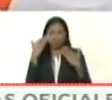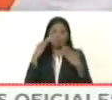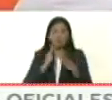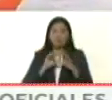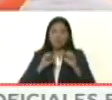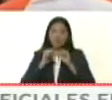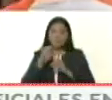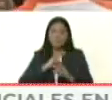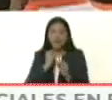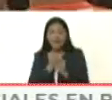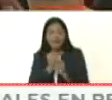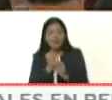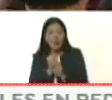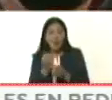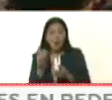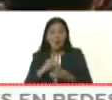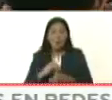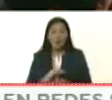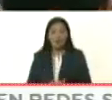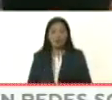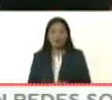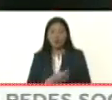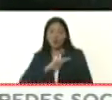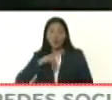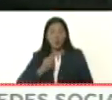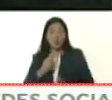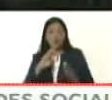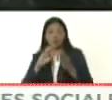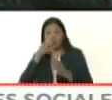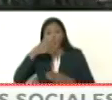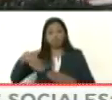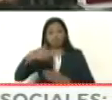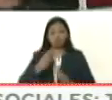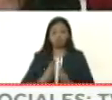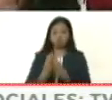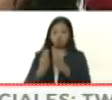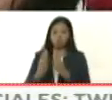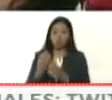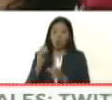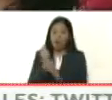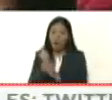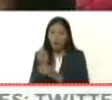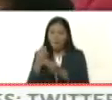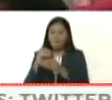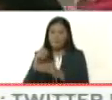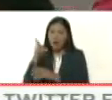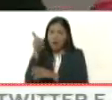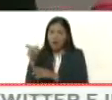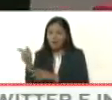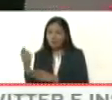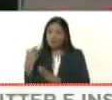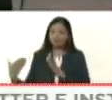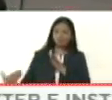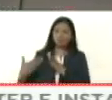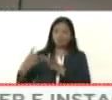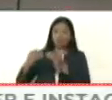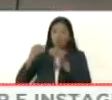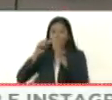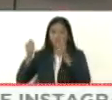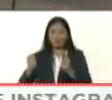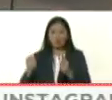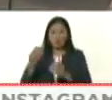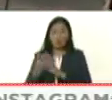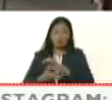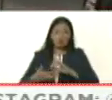continuar el trabajo con nuestro pueblo y sobre todo con las víctimas de la guerra económica y del bloqueo